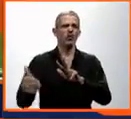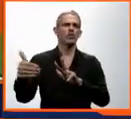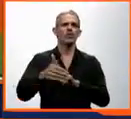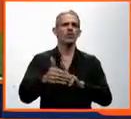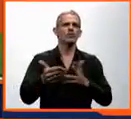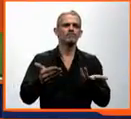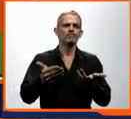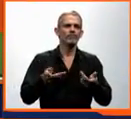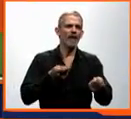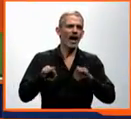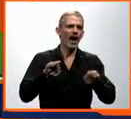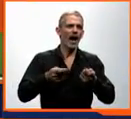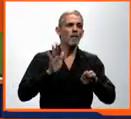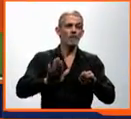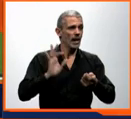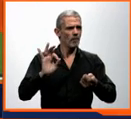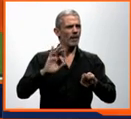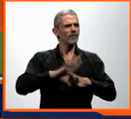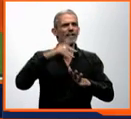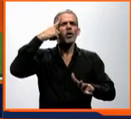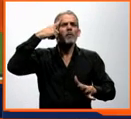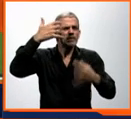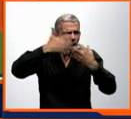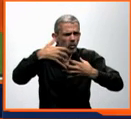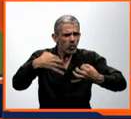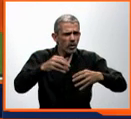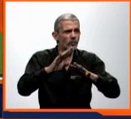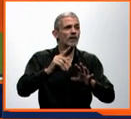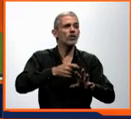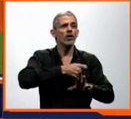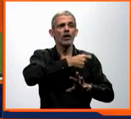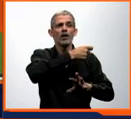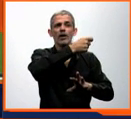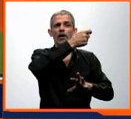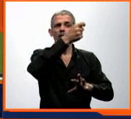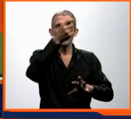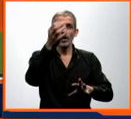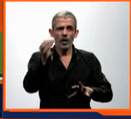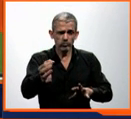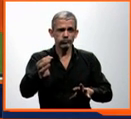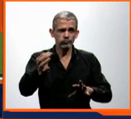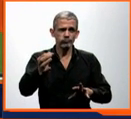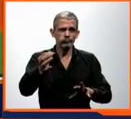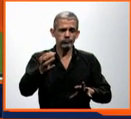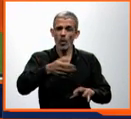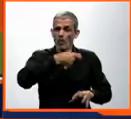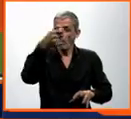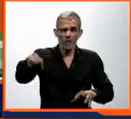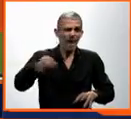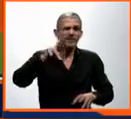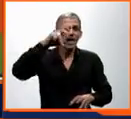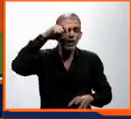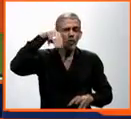de la cancha, hace la pausa perfecta, lo que hablamos de terminar bien, de culminar una buena situación, una buena jugada, un buen pase a